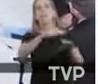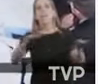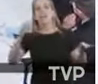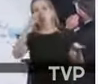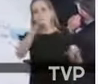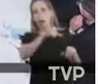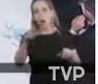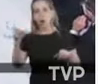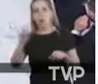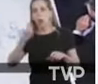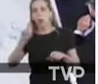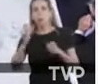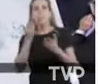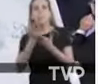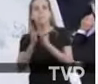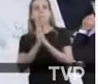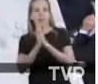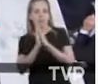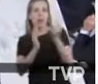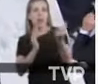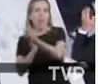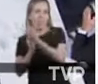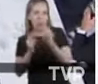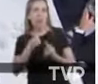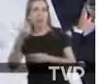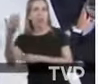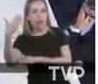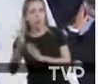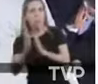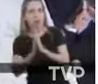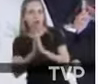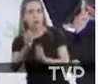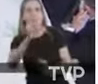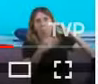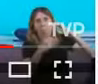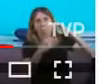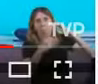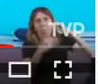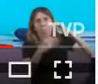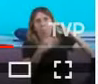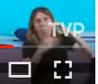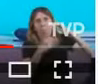Les vamos a pedir a las autoridades que vayan a exponer, por favor, acercarse al micrófono. Muchas gracias.